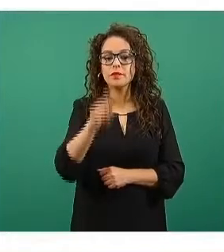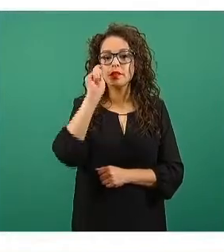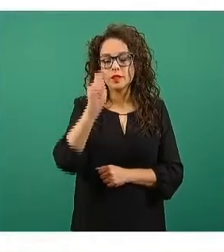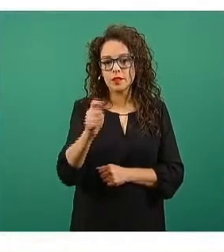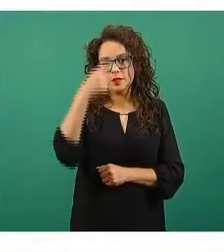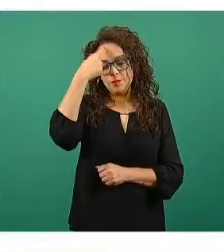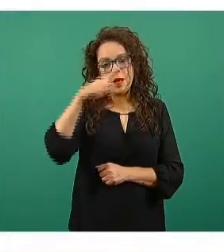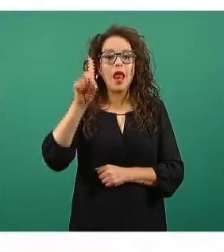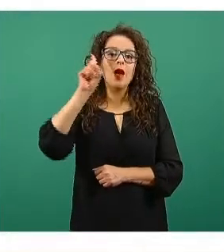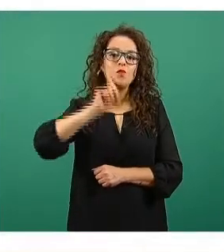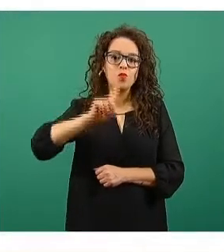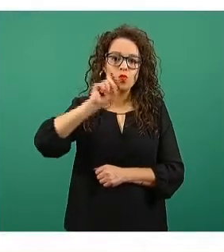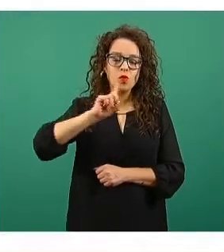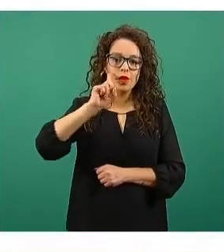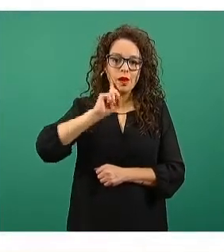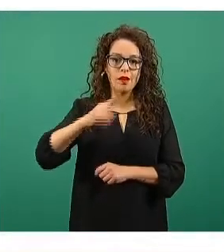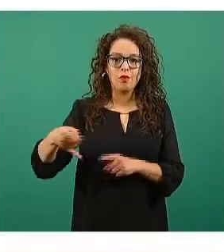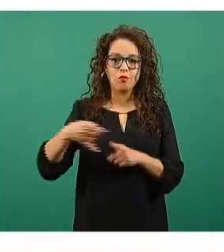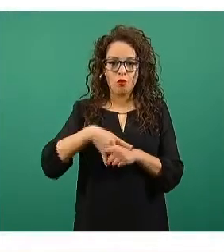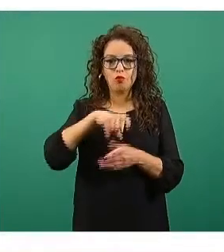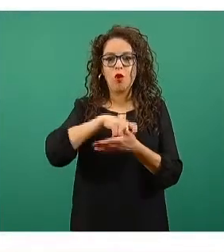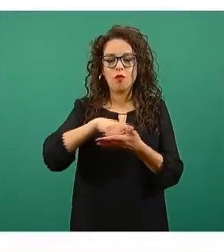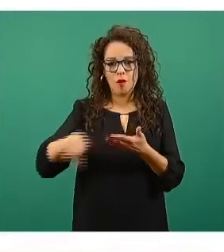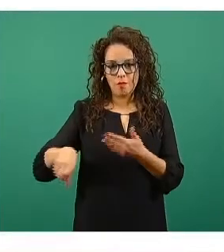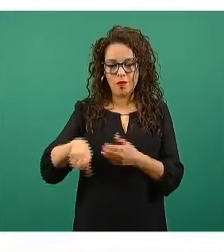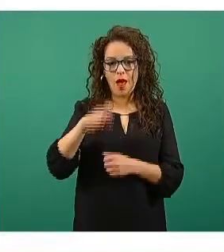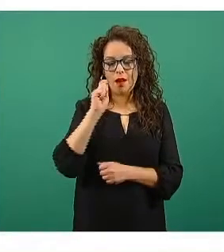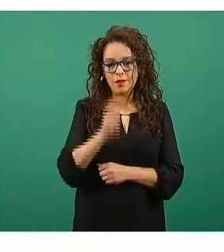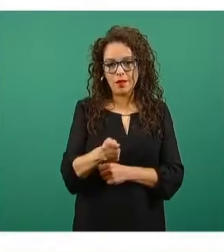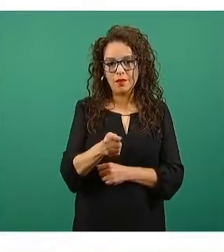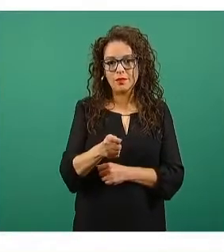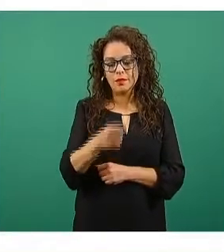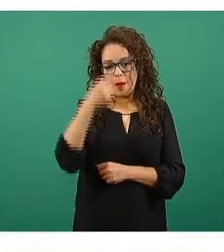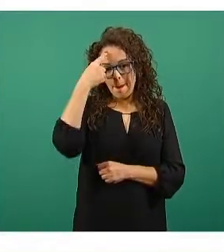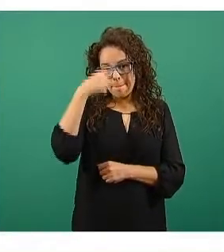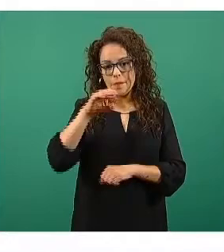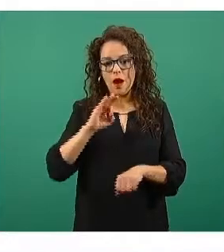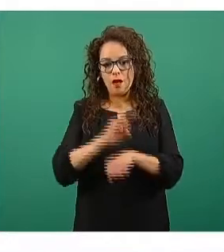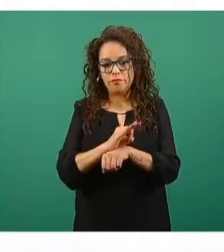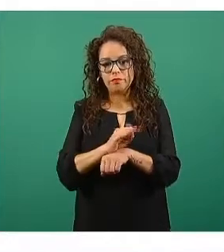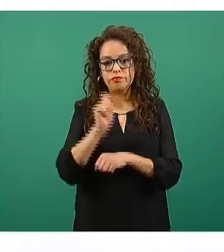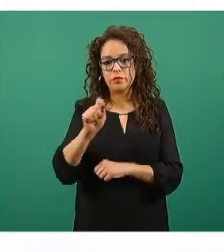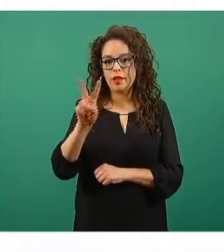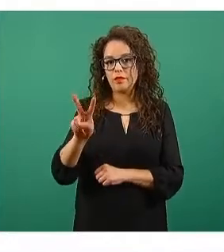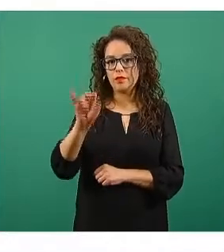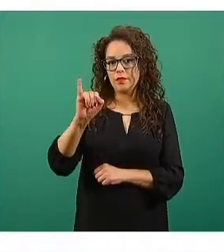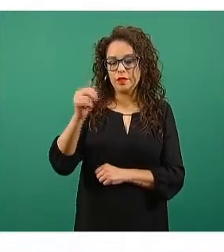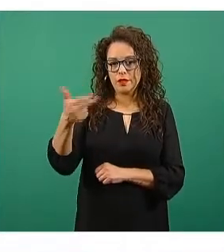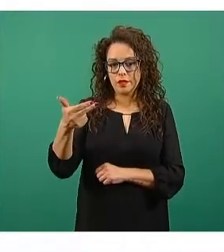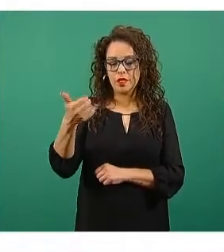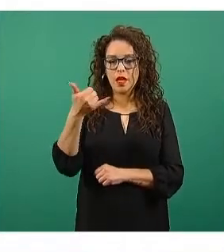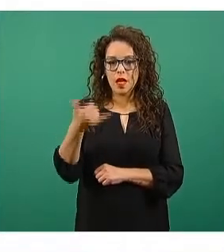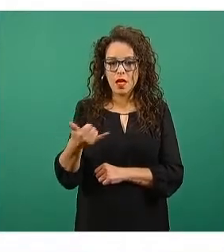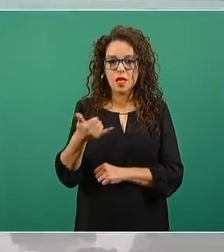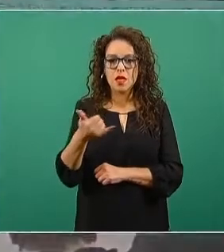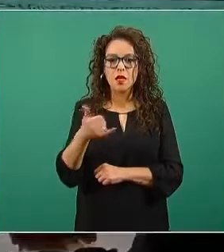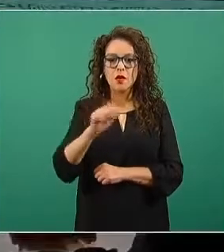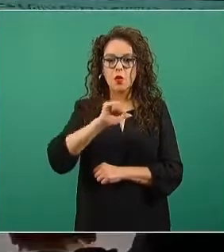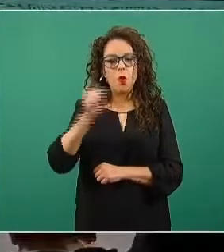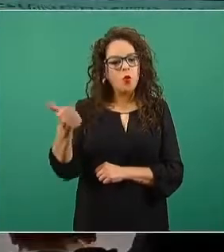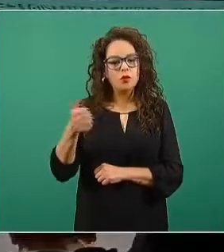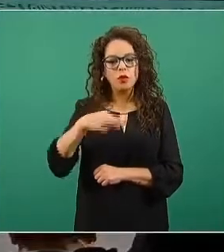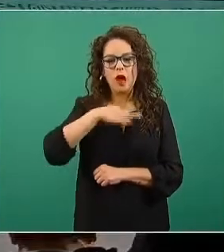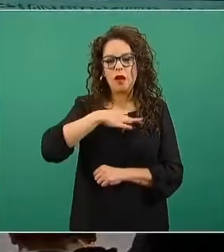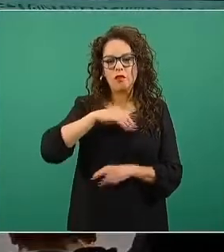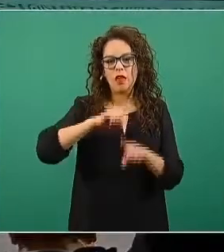internos o condones femeninos para el programa de prevención de VIH y de infecciones de transmisión sexual.